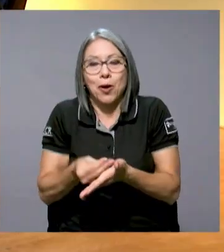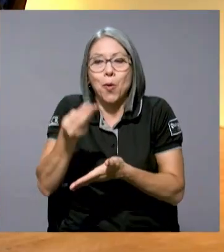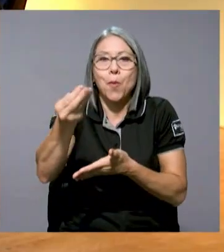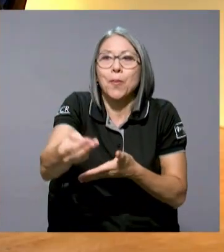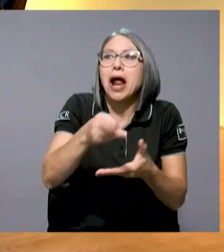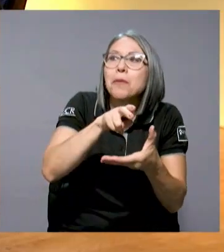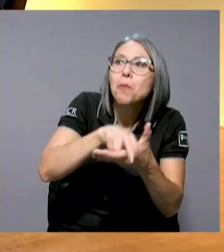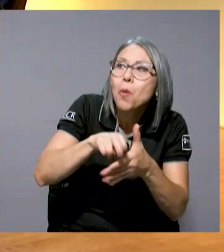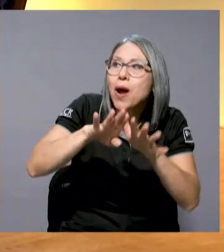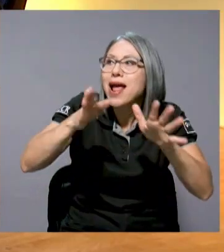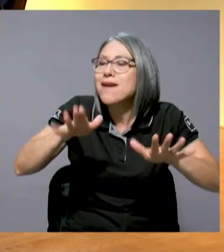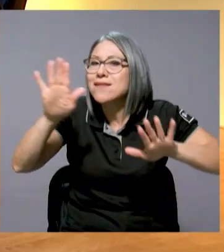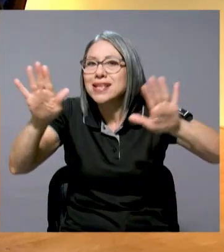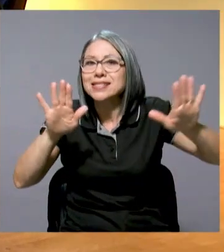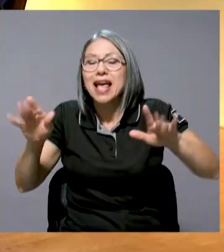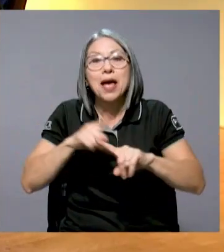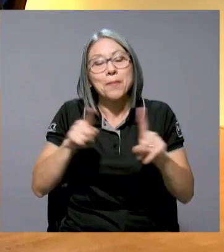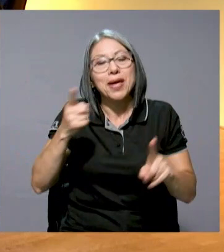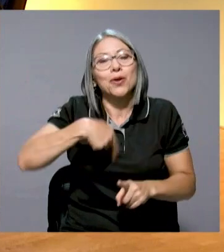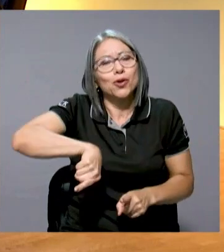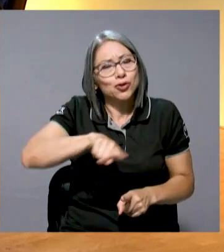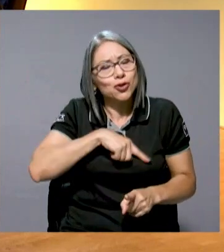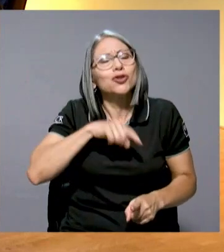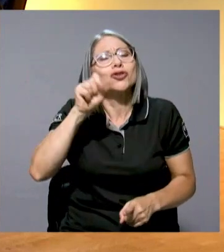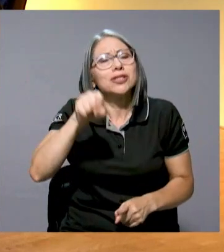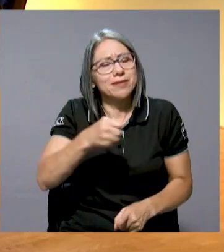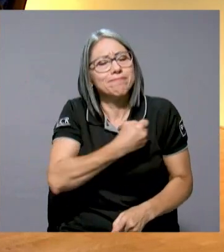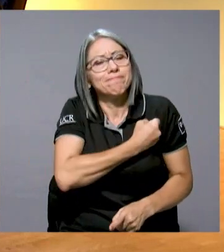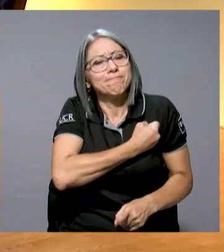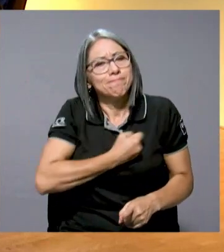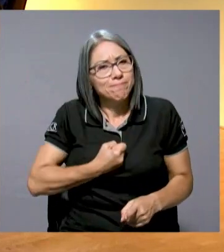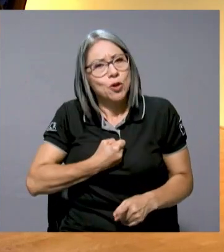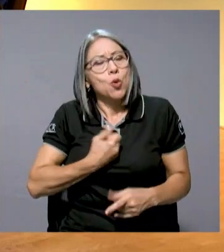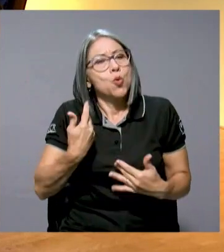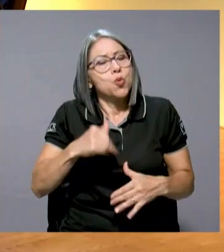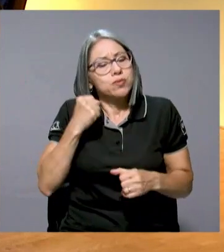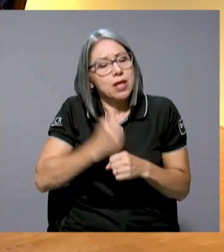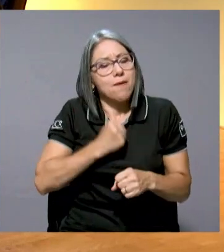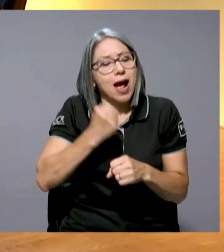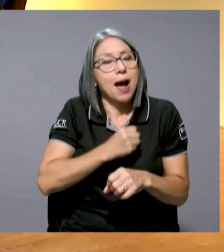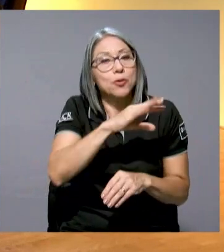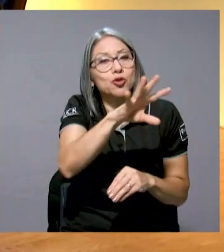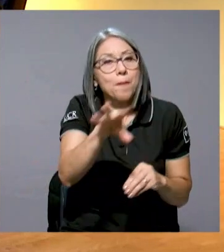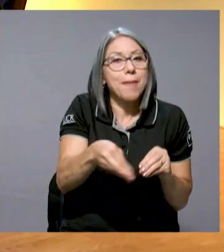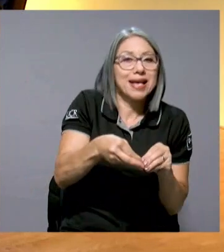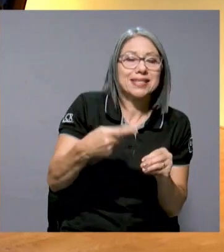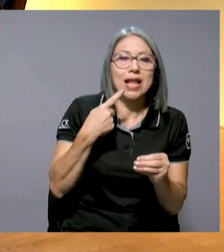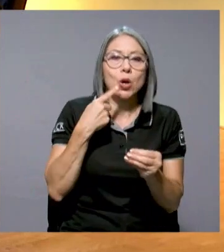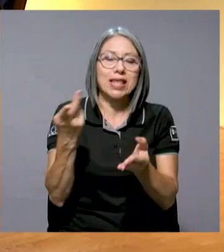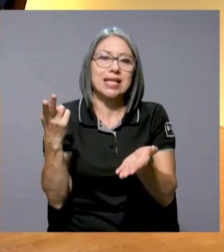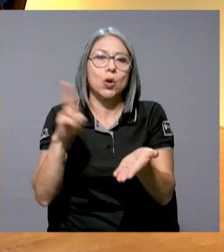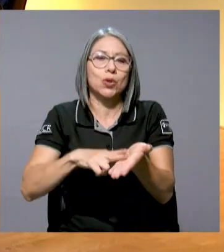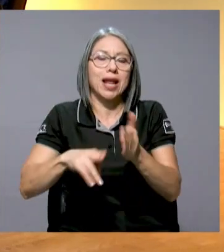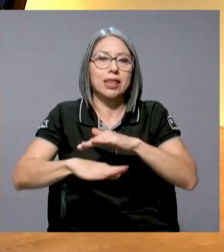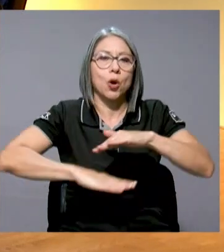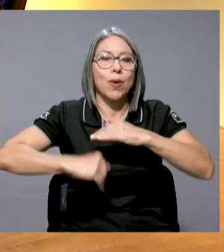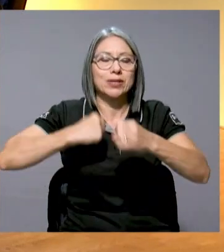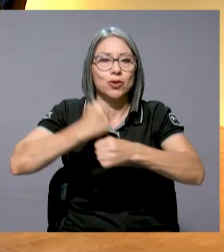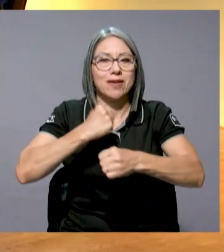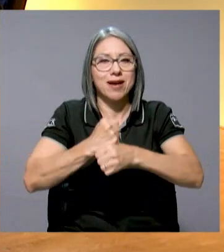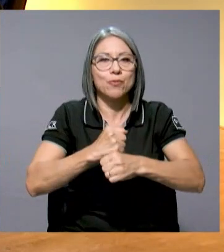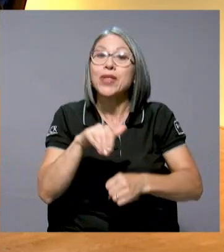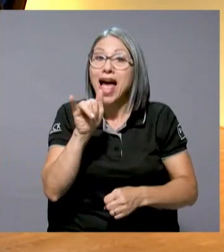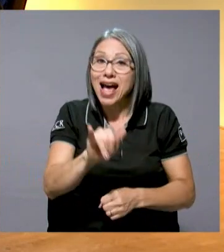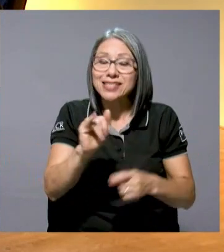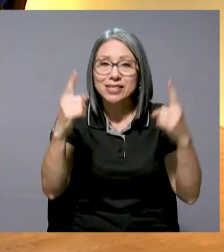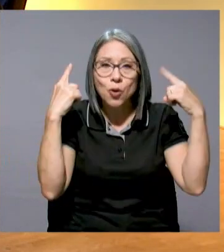sí quedamos mucho más de lo que la norma o, digamos, el contrato básico de trabajo nos establece, y así es como